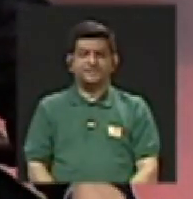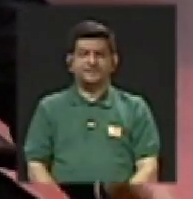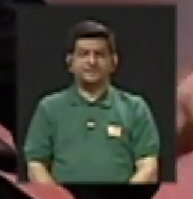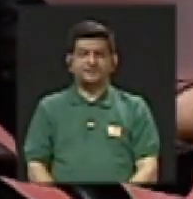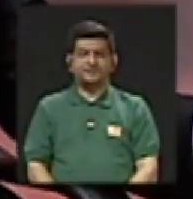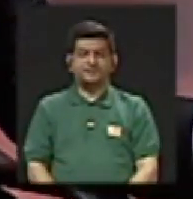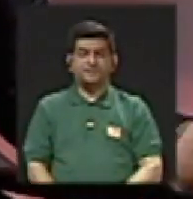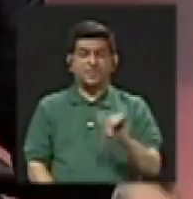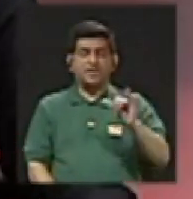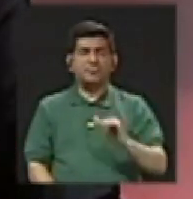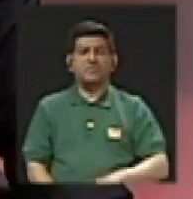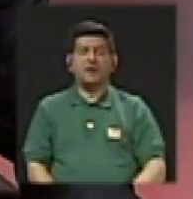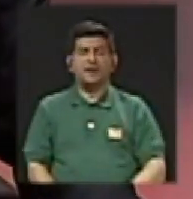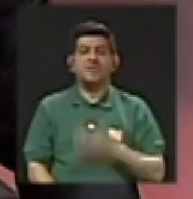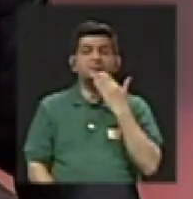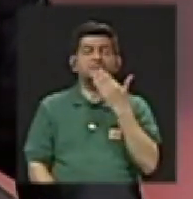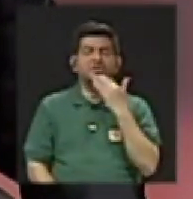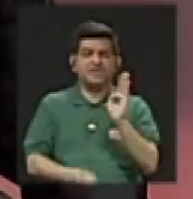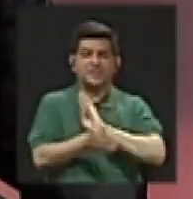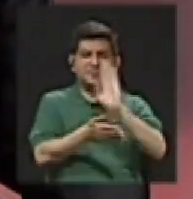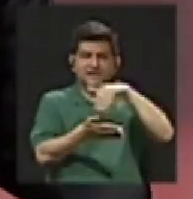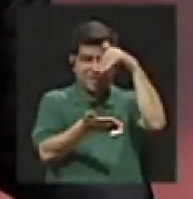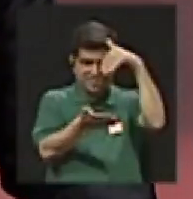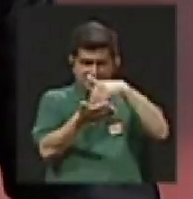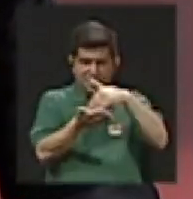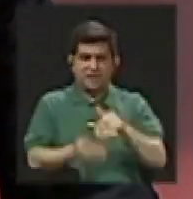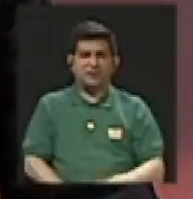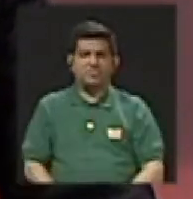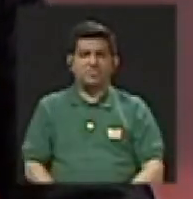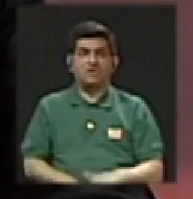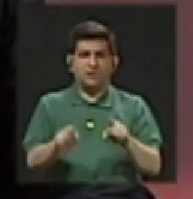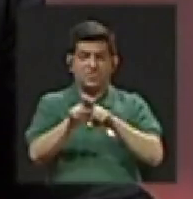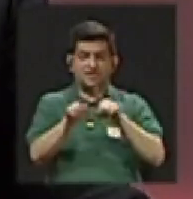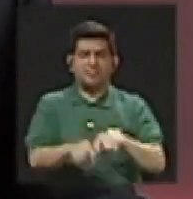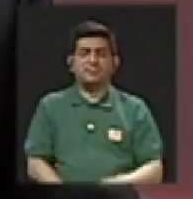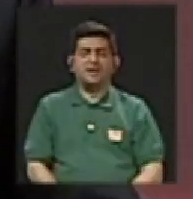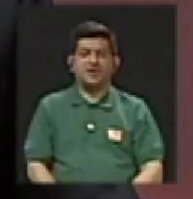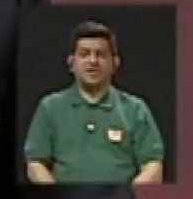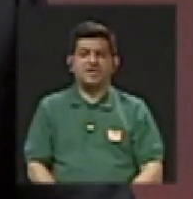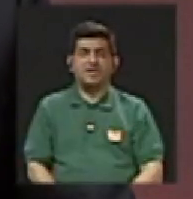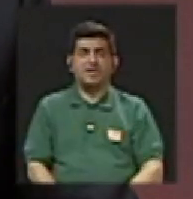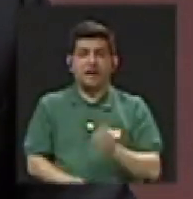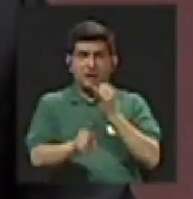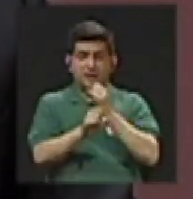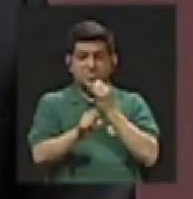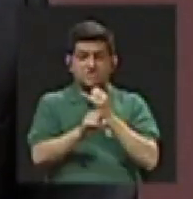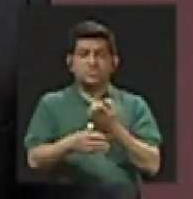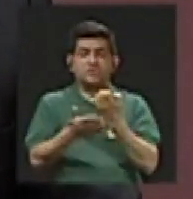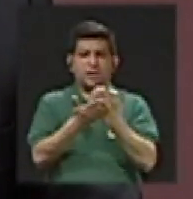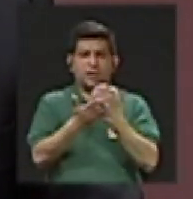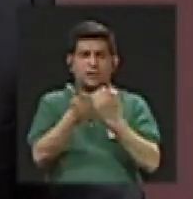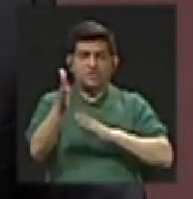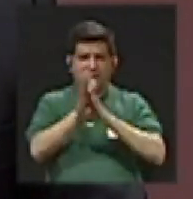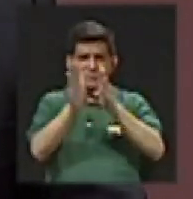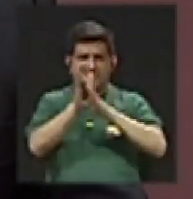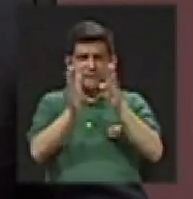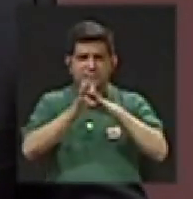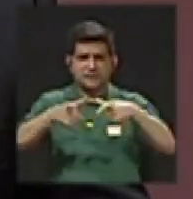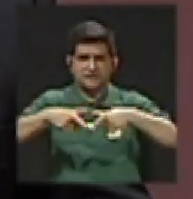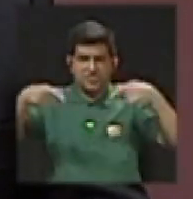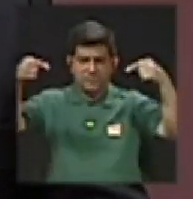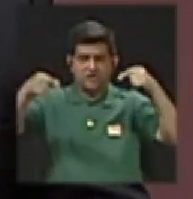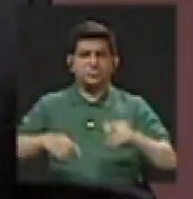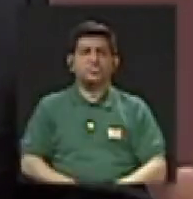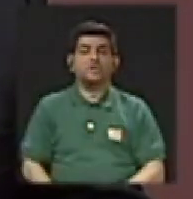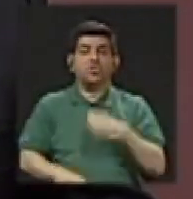Segundo, también agradecerle al Banco Central y a IDEJETRO, el Instituto de Economías en Desarrollo de Japón, porque realmente el